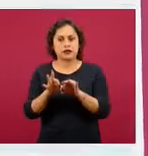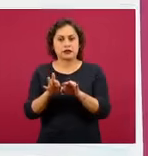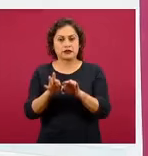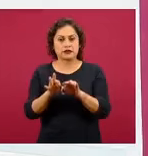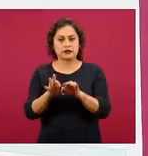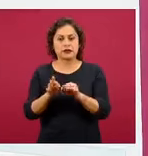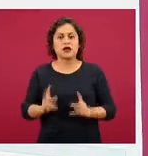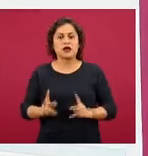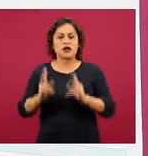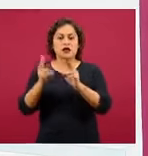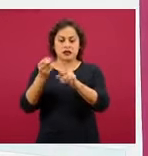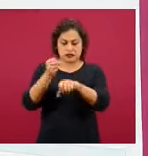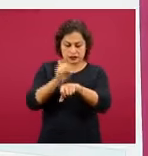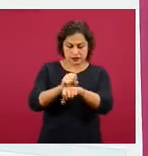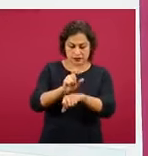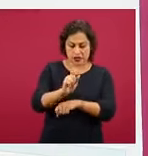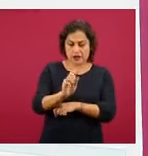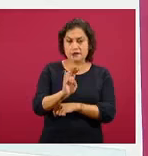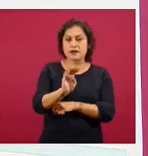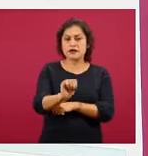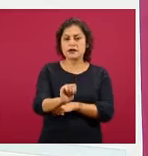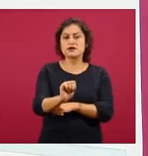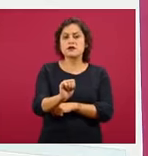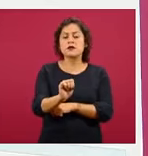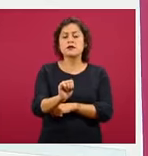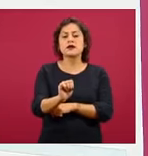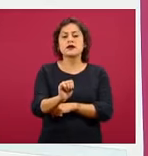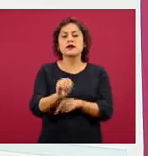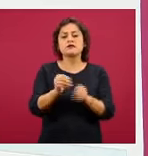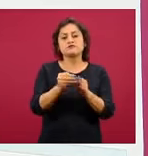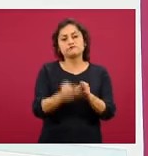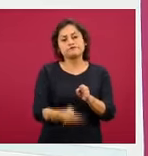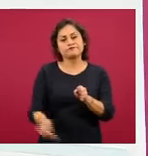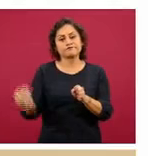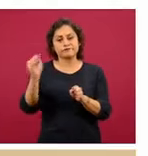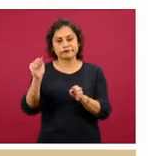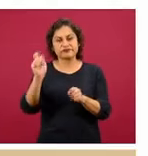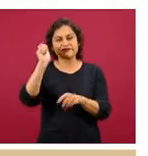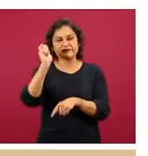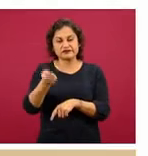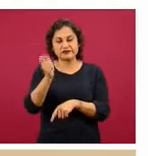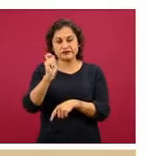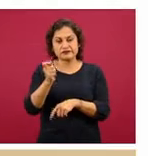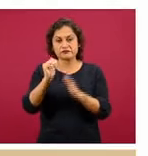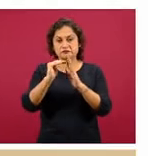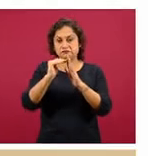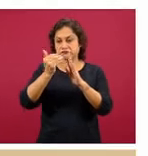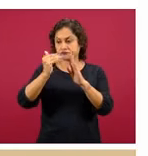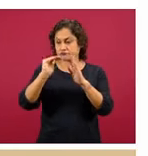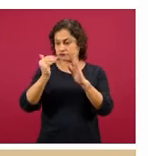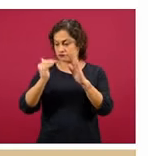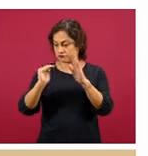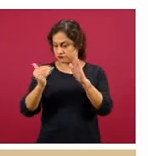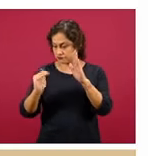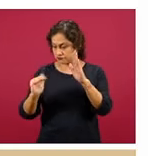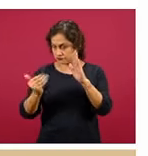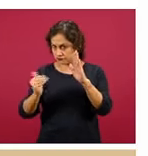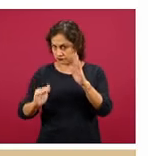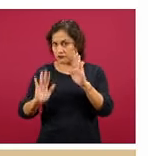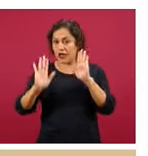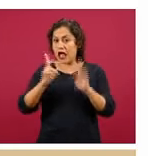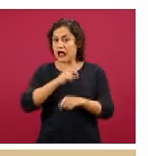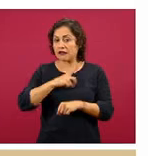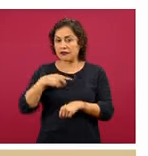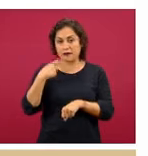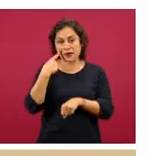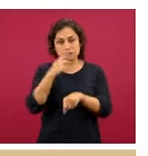semana 29 y a partir de ahí prácticamente ha tenido una tendencia de descenso que se tendrá que estar